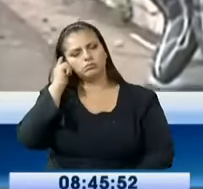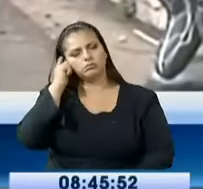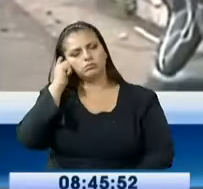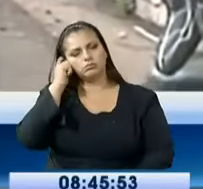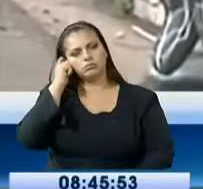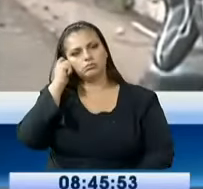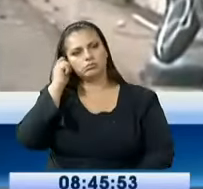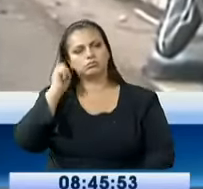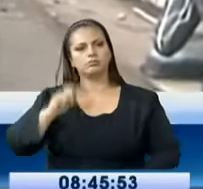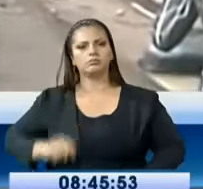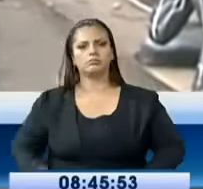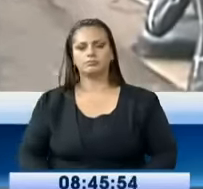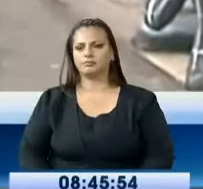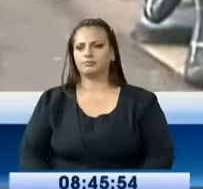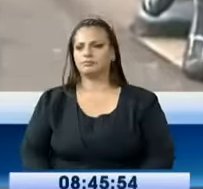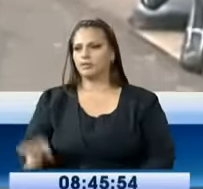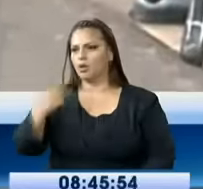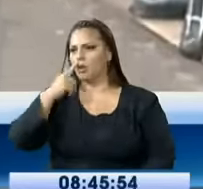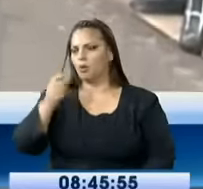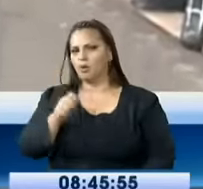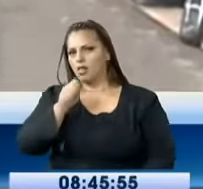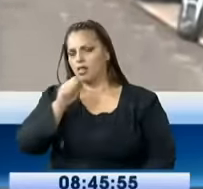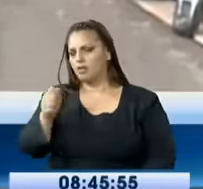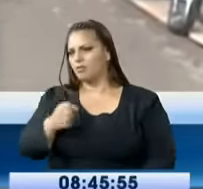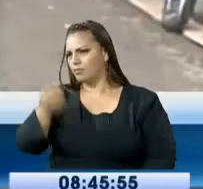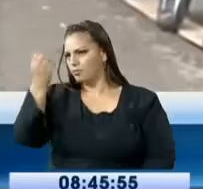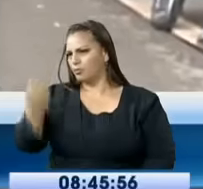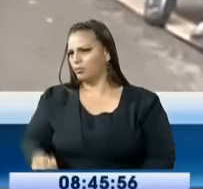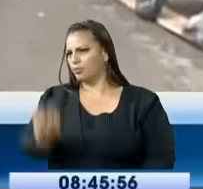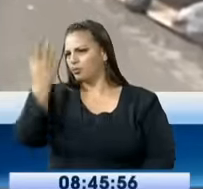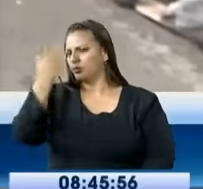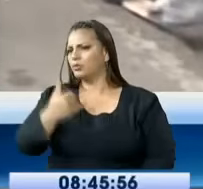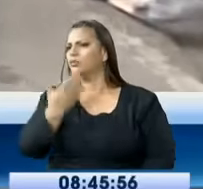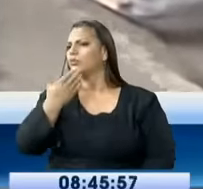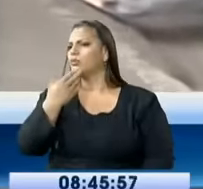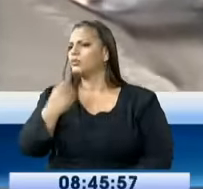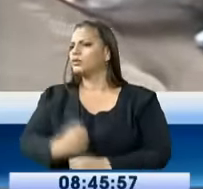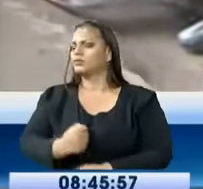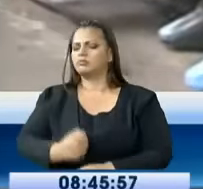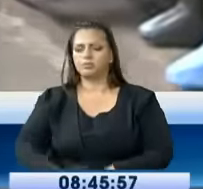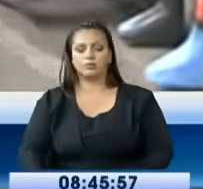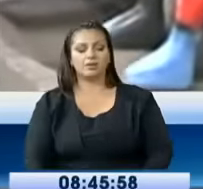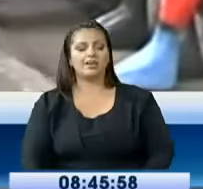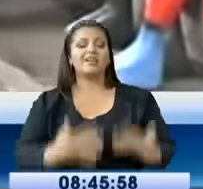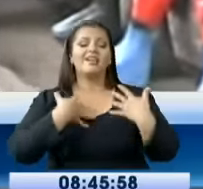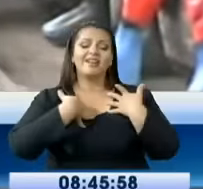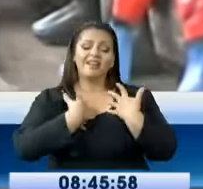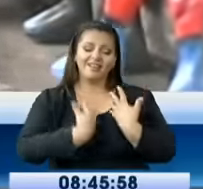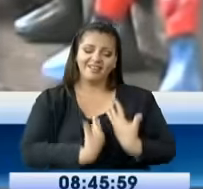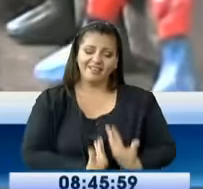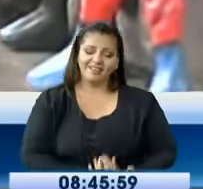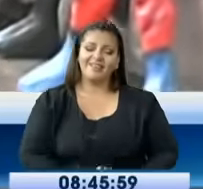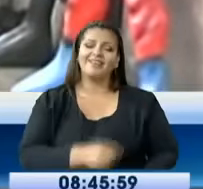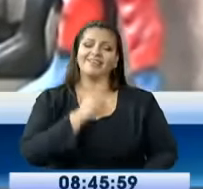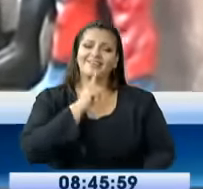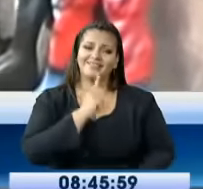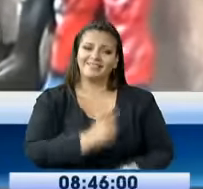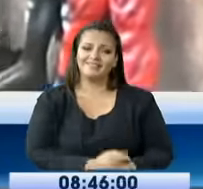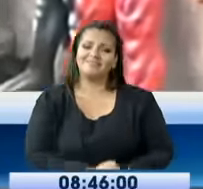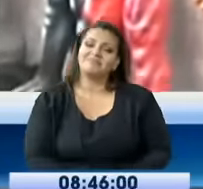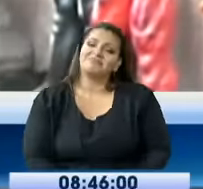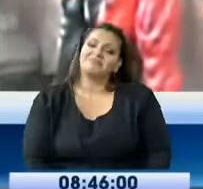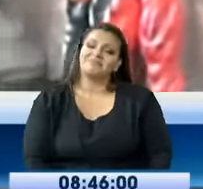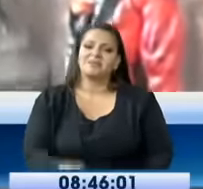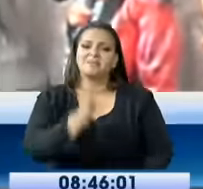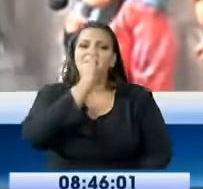Así. Es cansado. ¿Es cansado? Tener paciencia. ¿Paciencia? ¿Por qué paciencia? Para vender, para la lluvia cuando